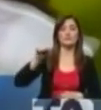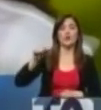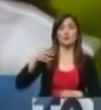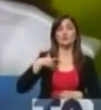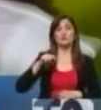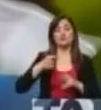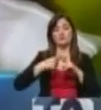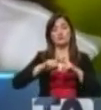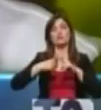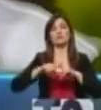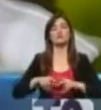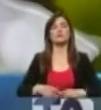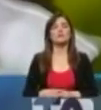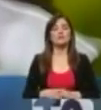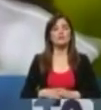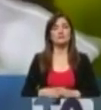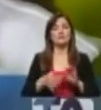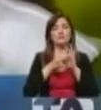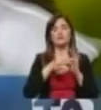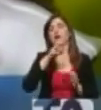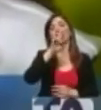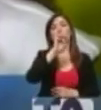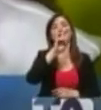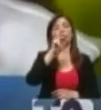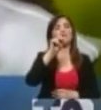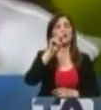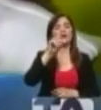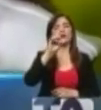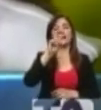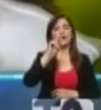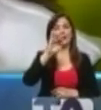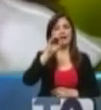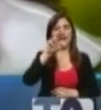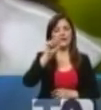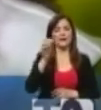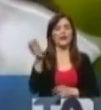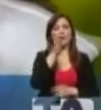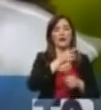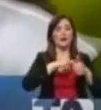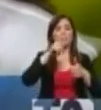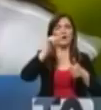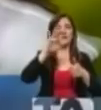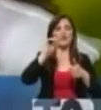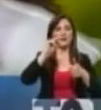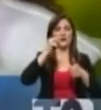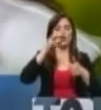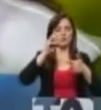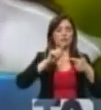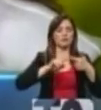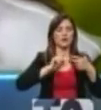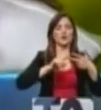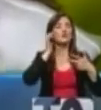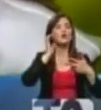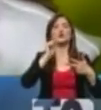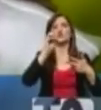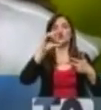presente resolución a los compañeros Gabriela Rivadeneira Burbano, Ricardo Patiño Aroca, Doris Solís Carrión,